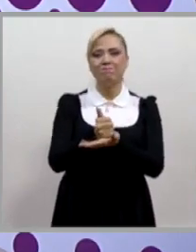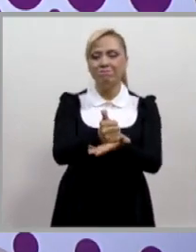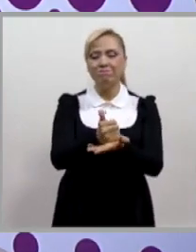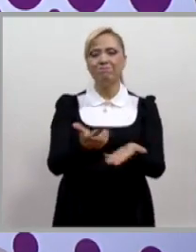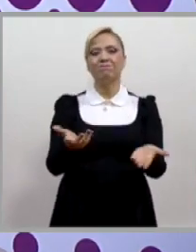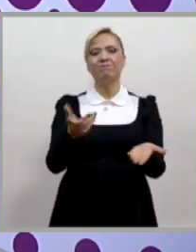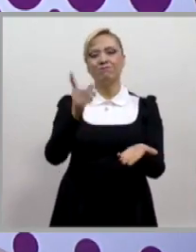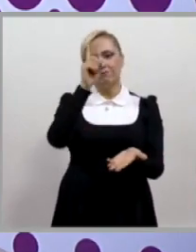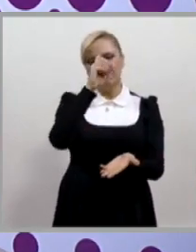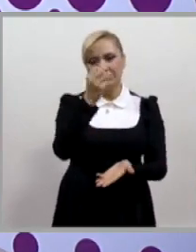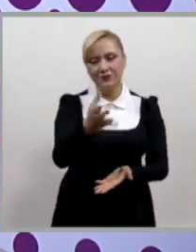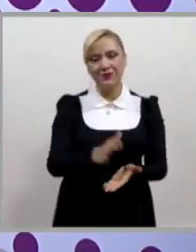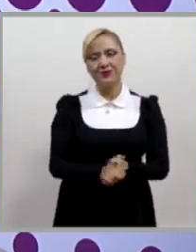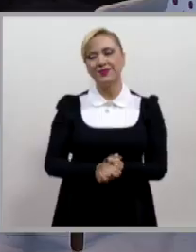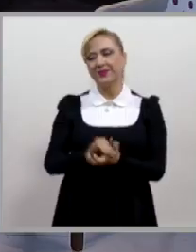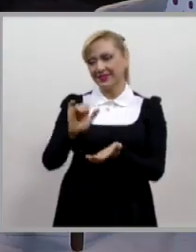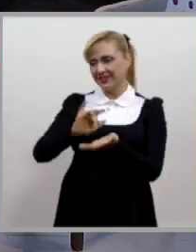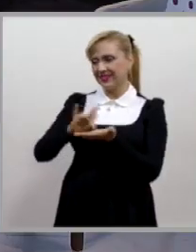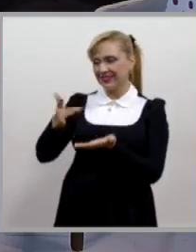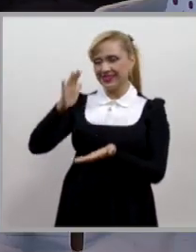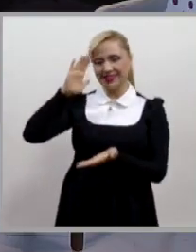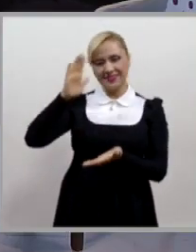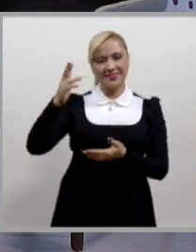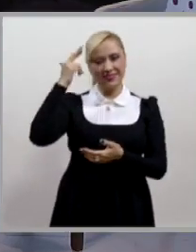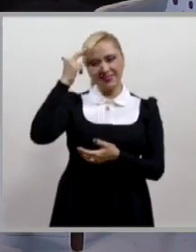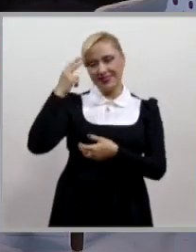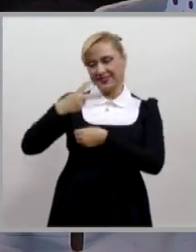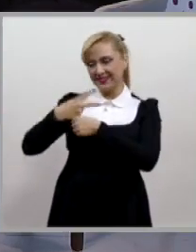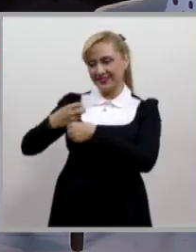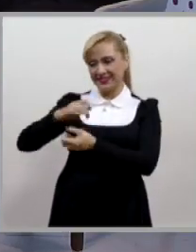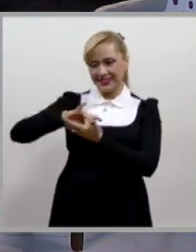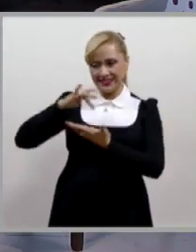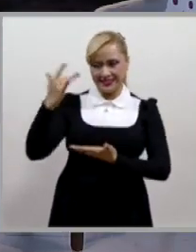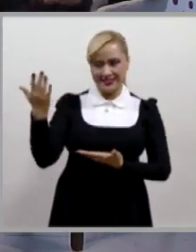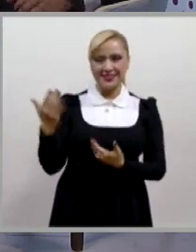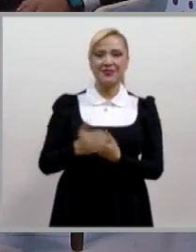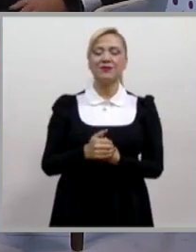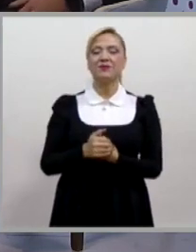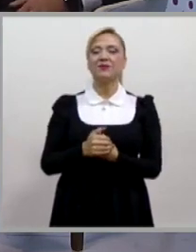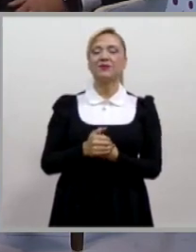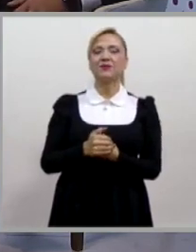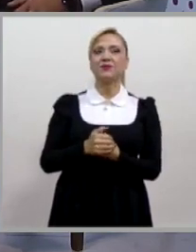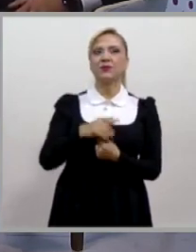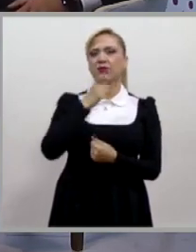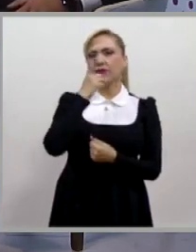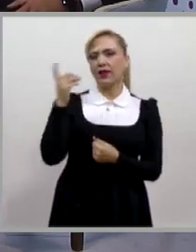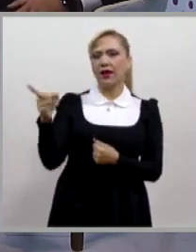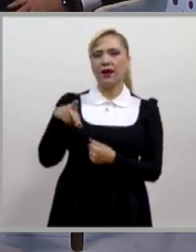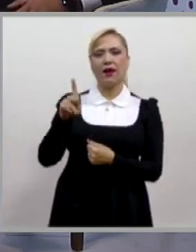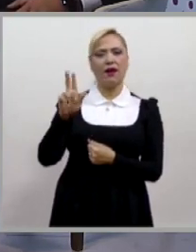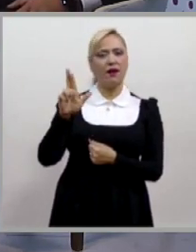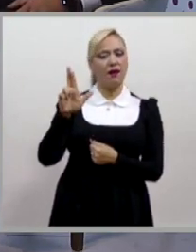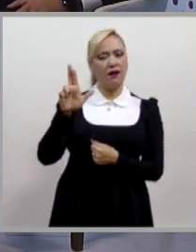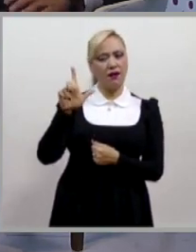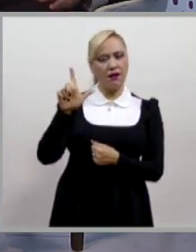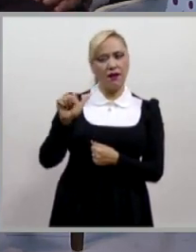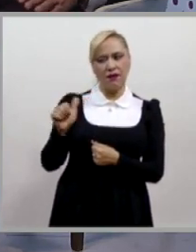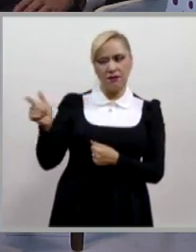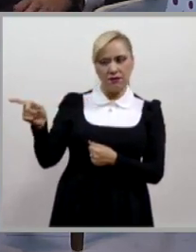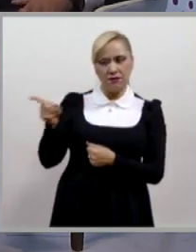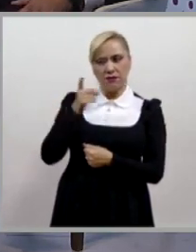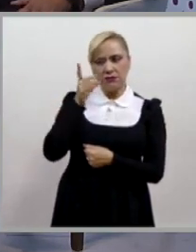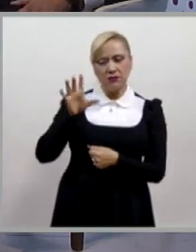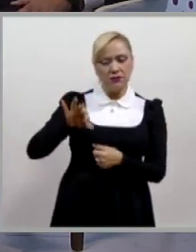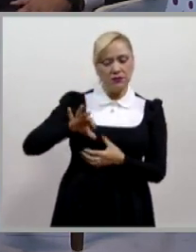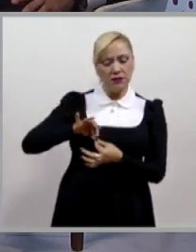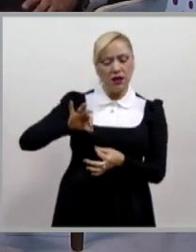pues antes que nada, hola a todos, gracias por invitarme, Roberto. Yo creo que retomando un poco lo que decía Carla, quisiera plantear la